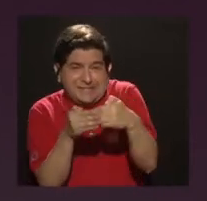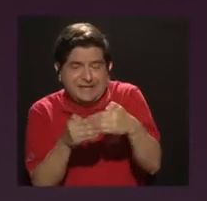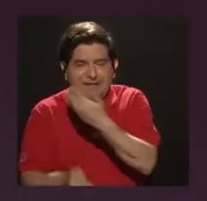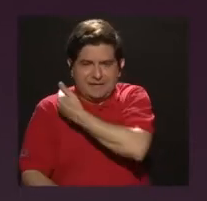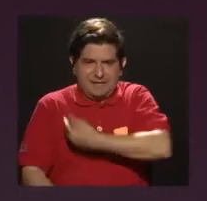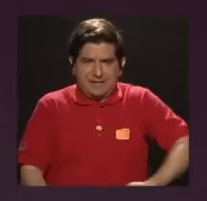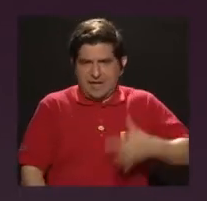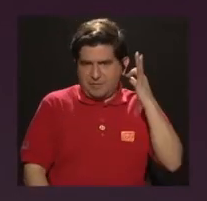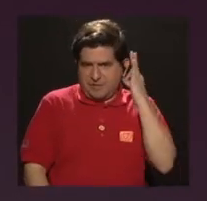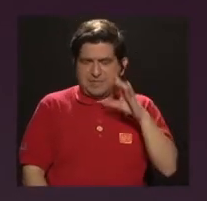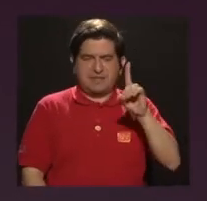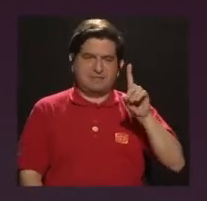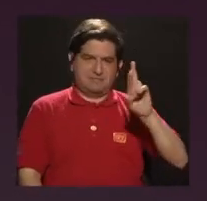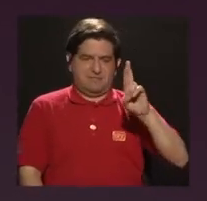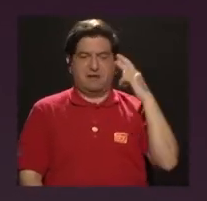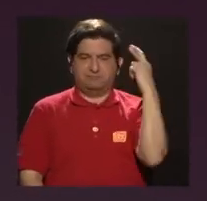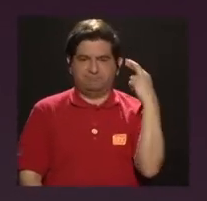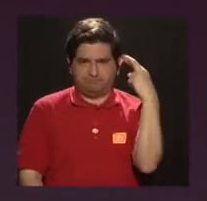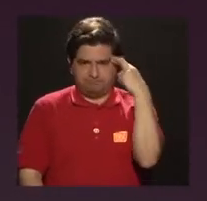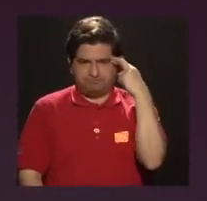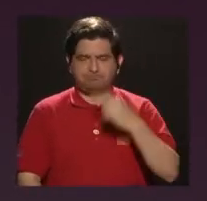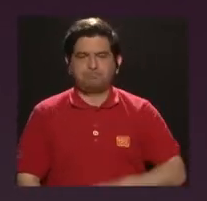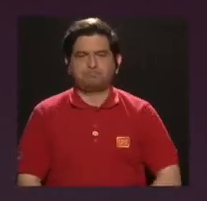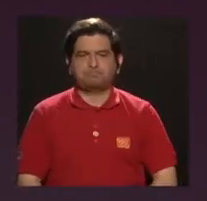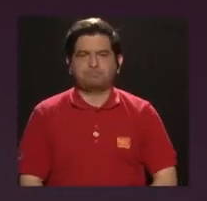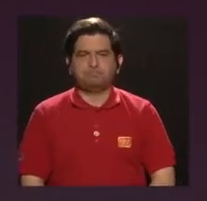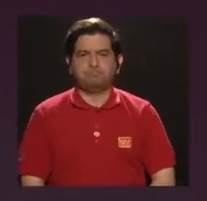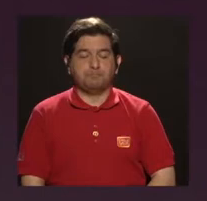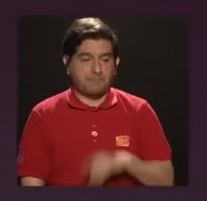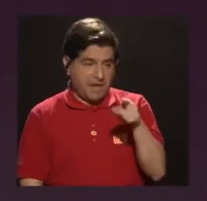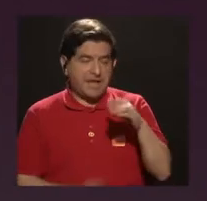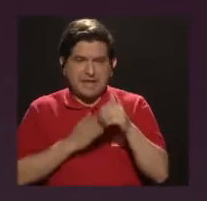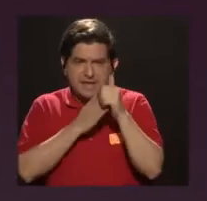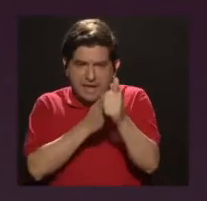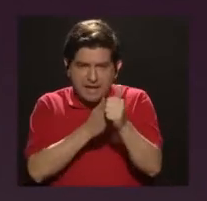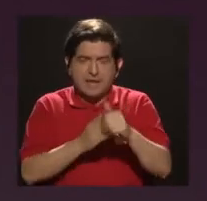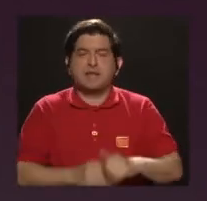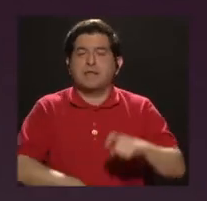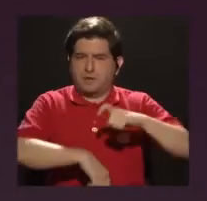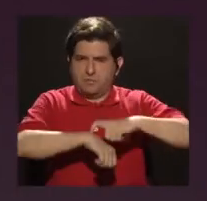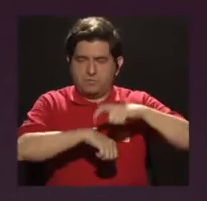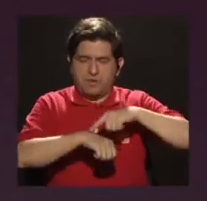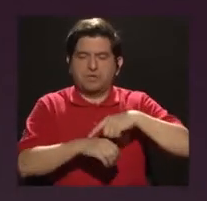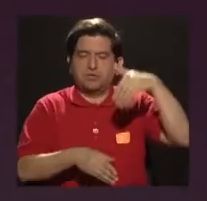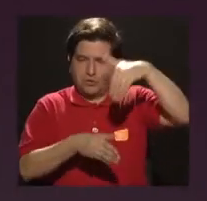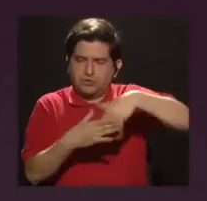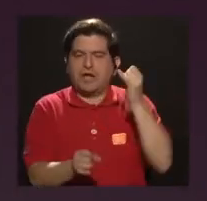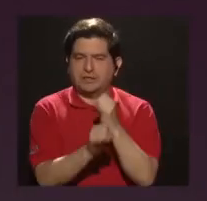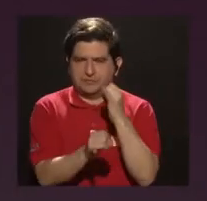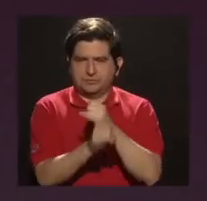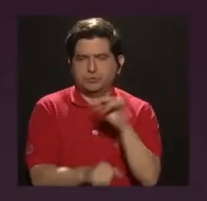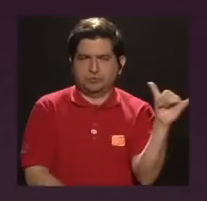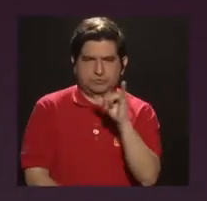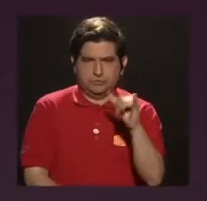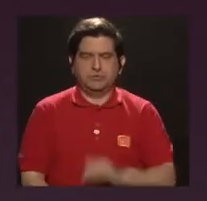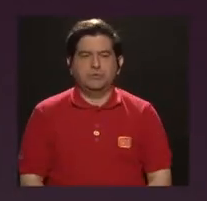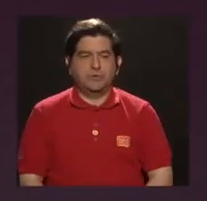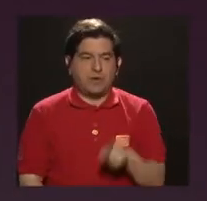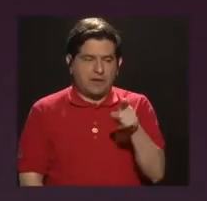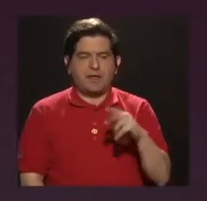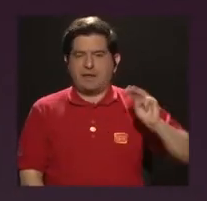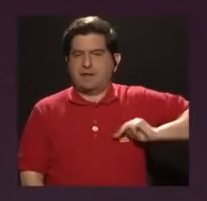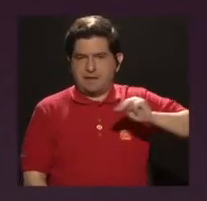la presidenta rousseff porque ella lideró en algún momento a esta institución ella también ejerció como